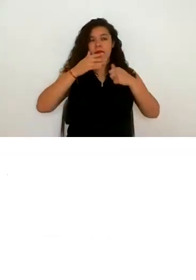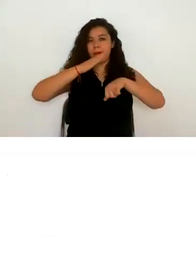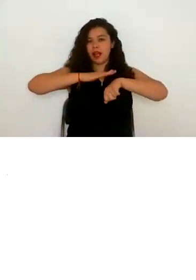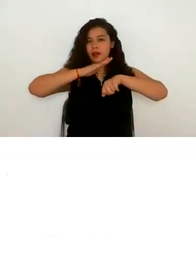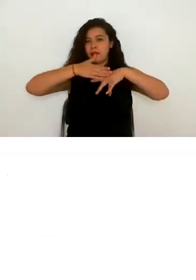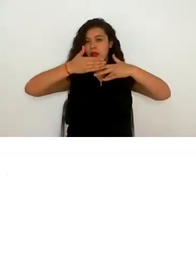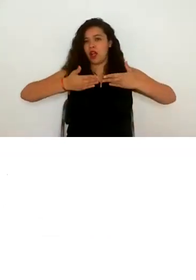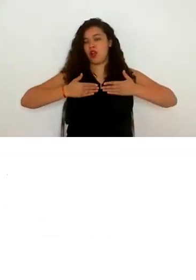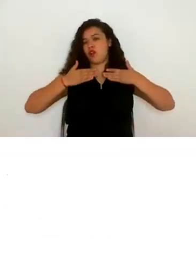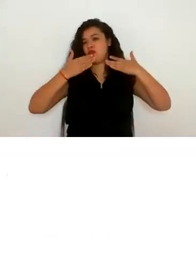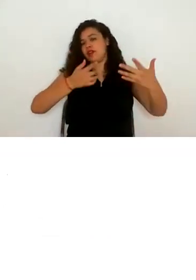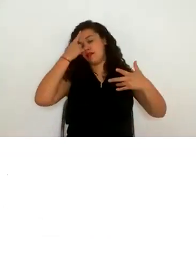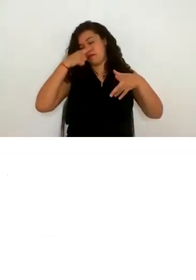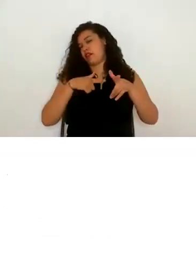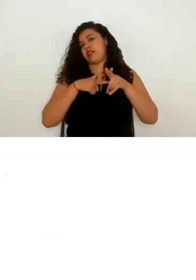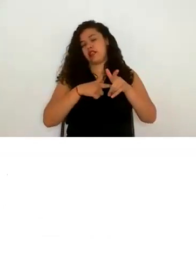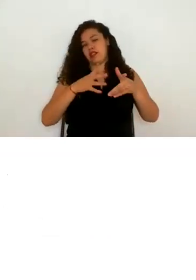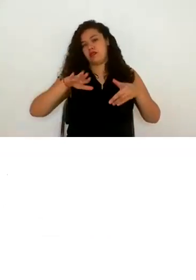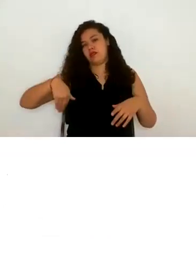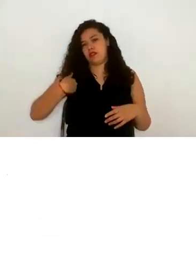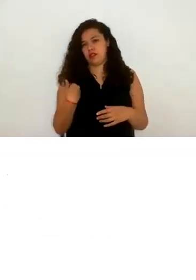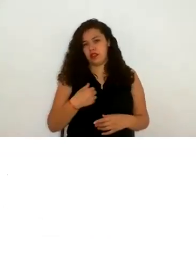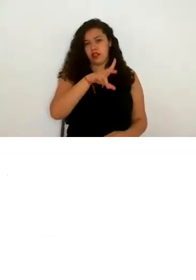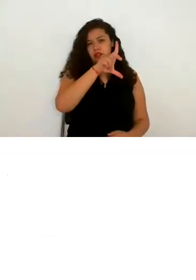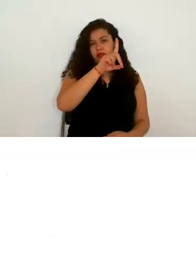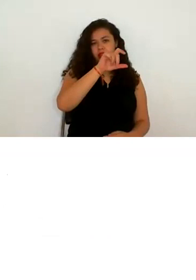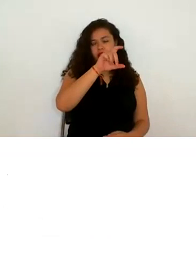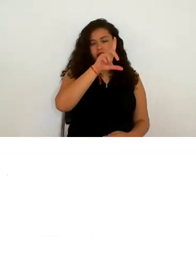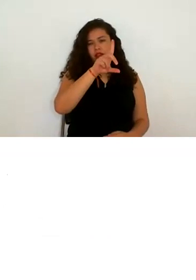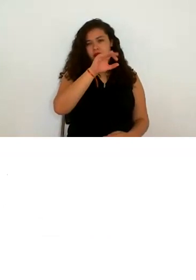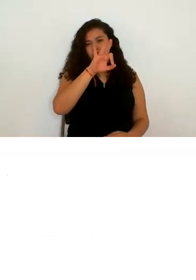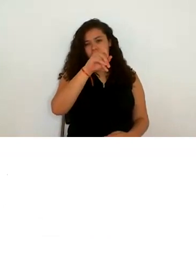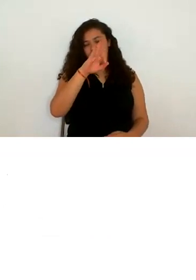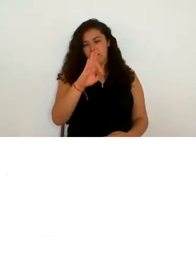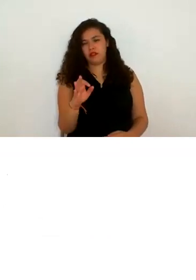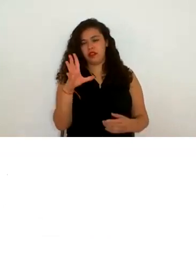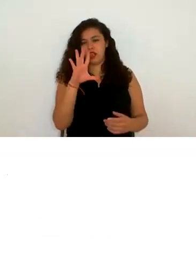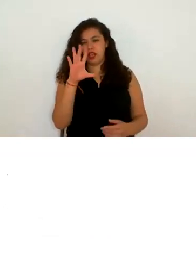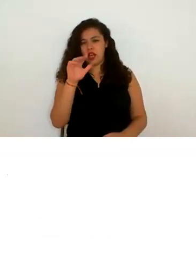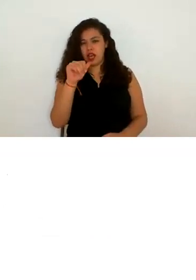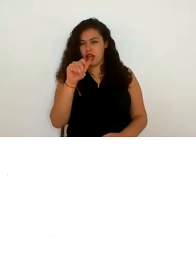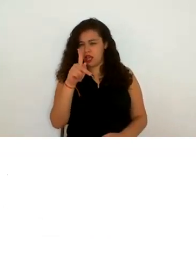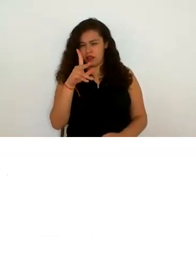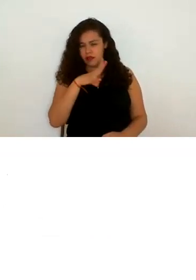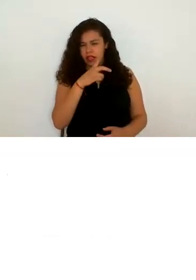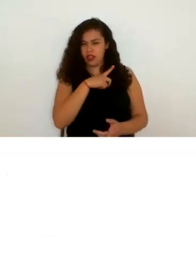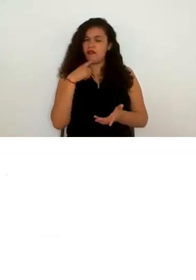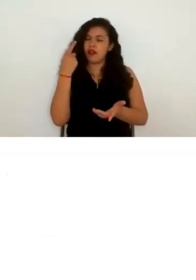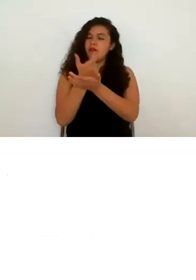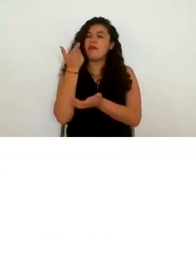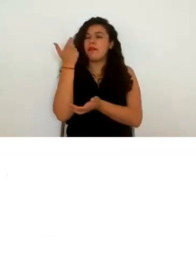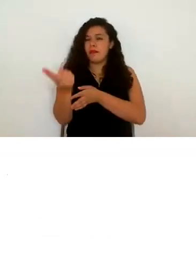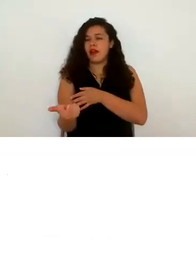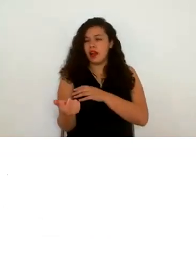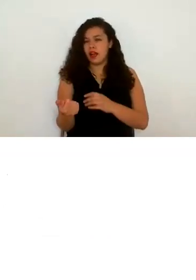para preservación. Hay un formato que es PDF-A, pero me parece que tiene un costo, pero habría que analizar el costo. Tal vez es algo